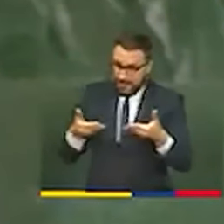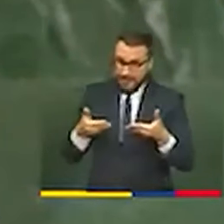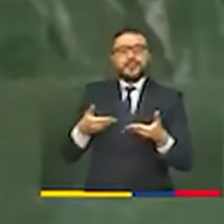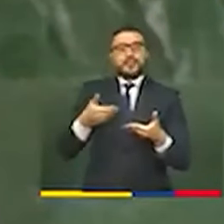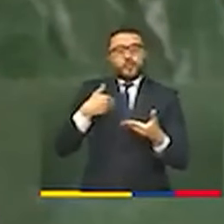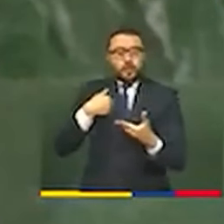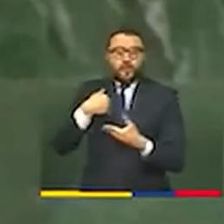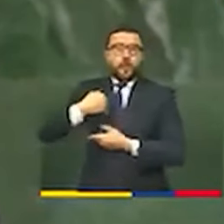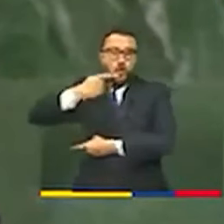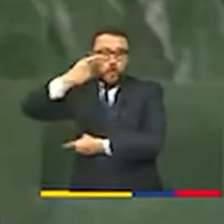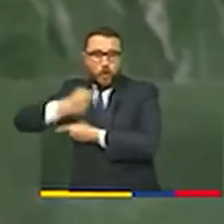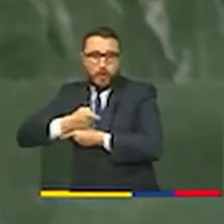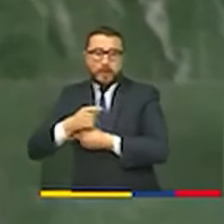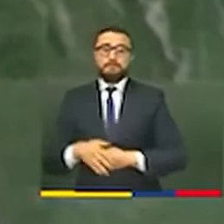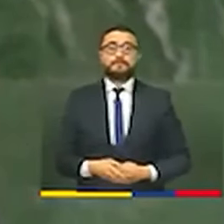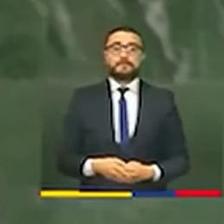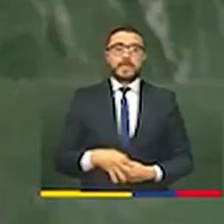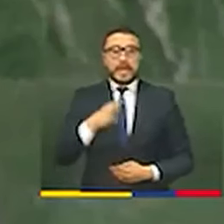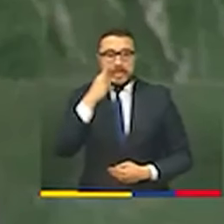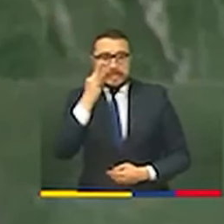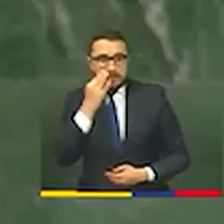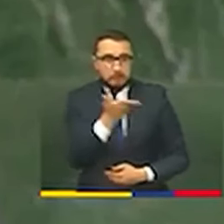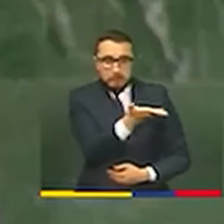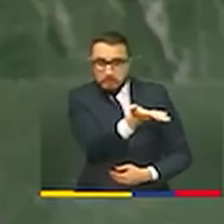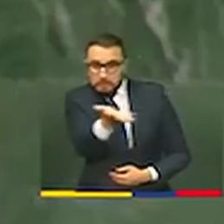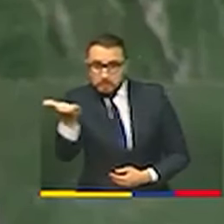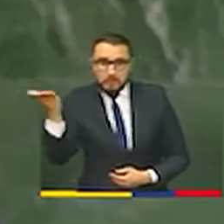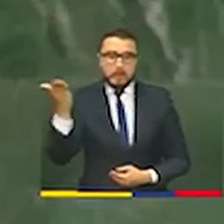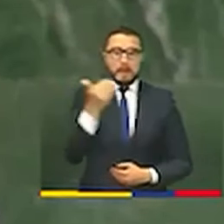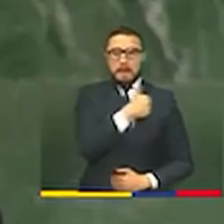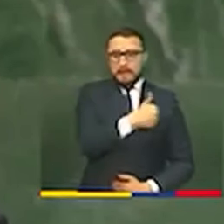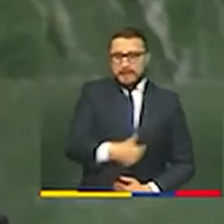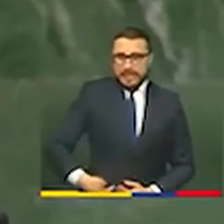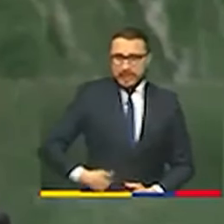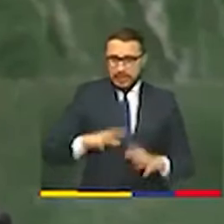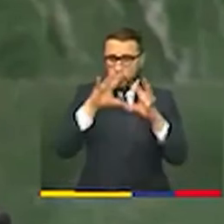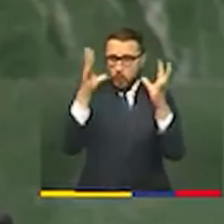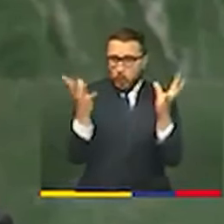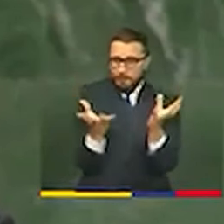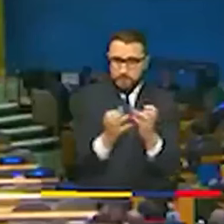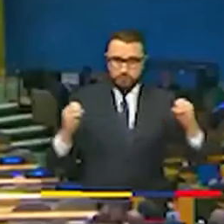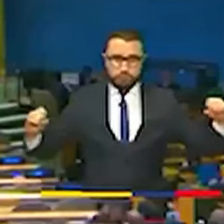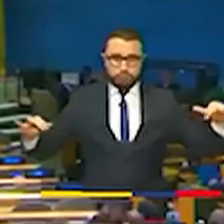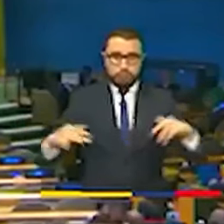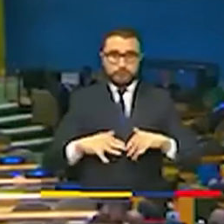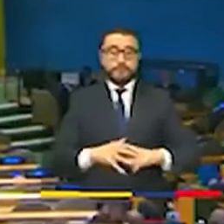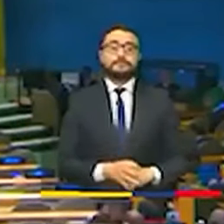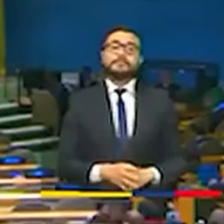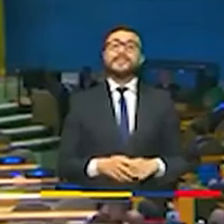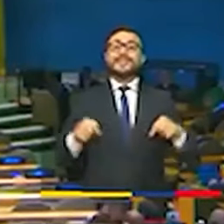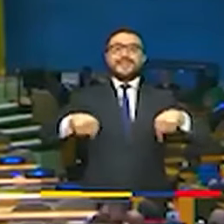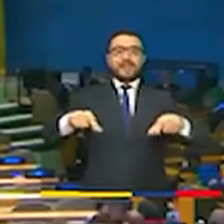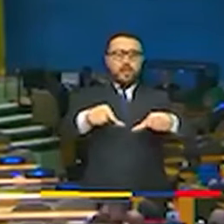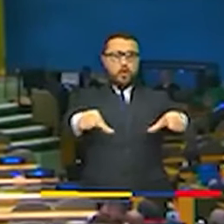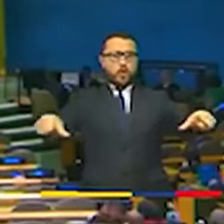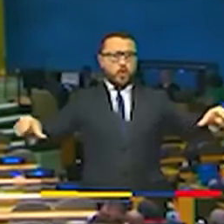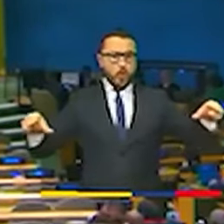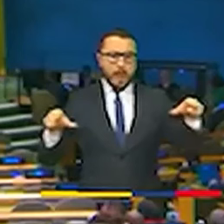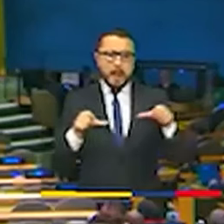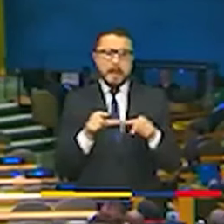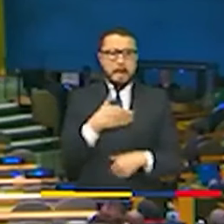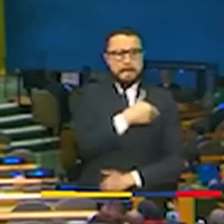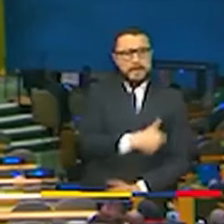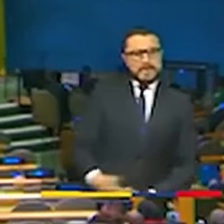Señoras y señores presidentes del mundo, en este recinto la capacidad de comunicación de un